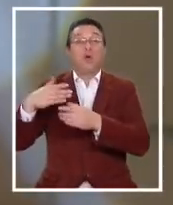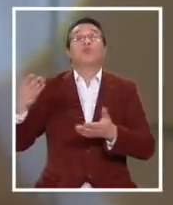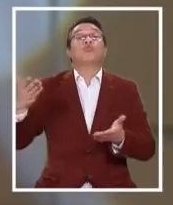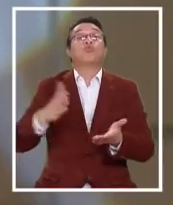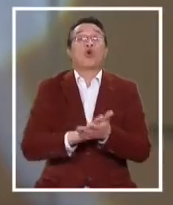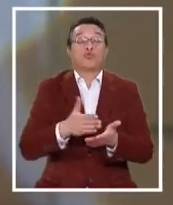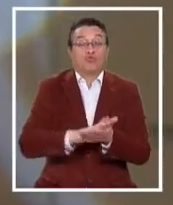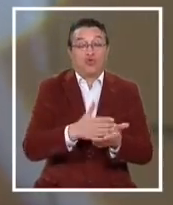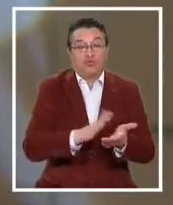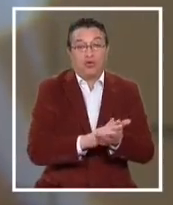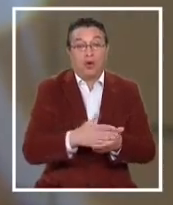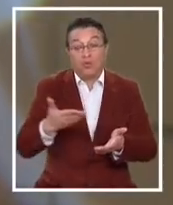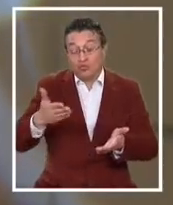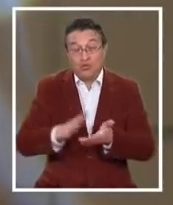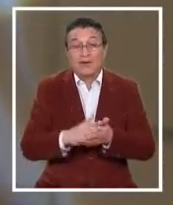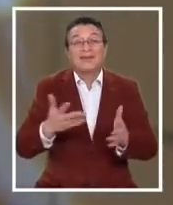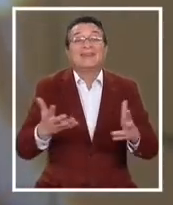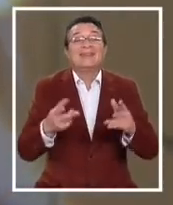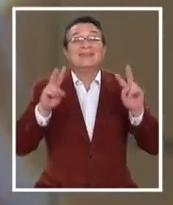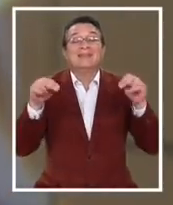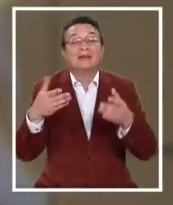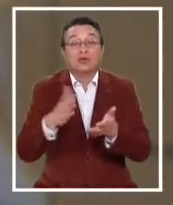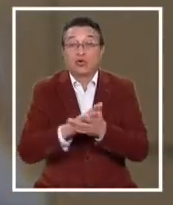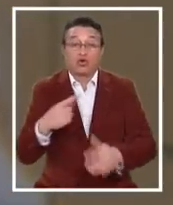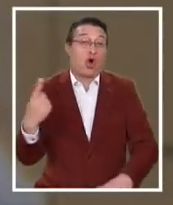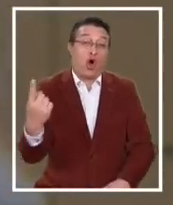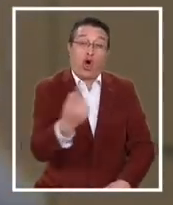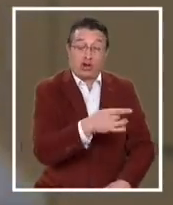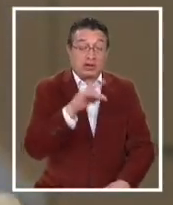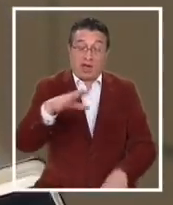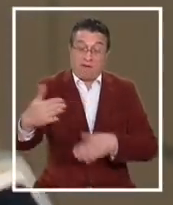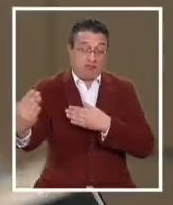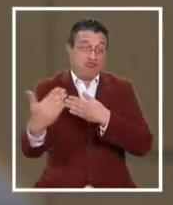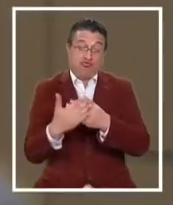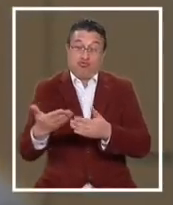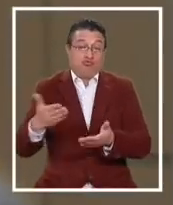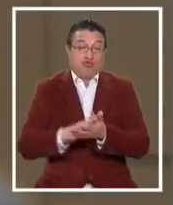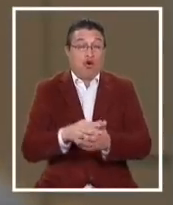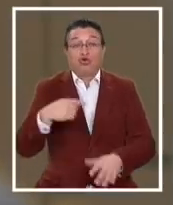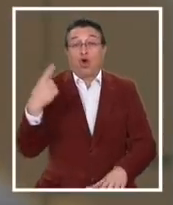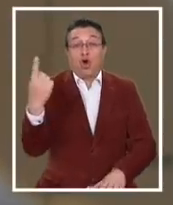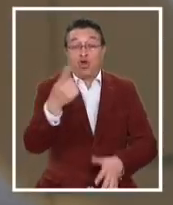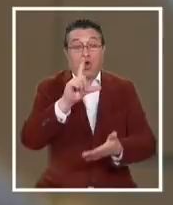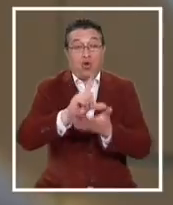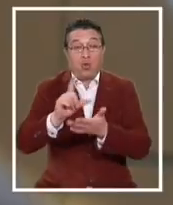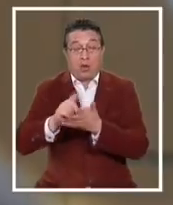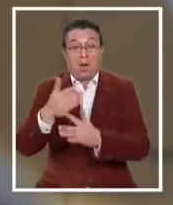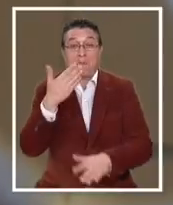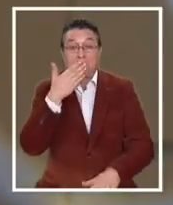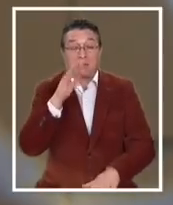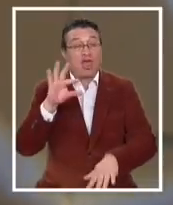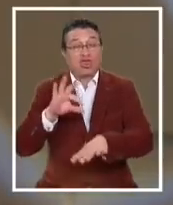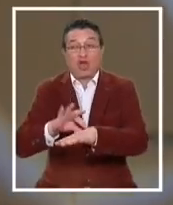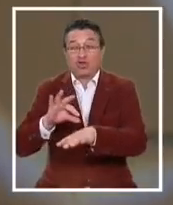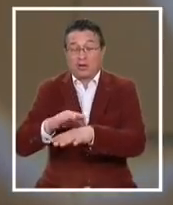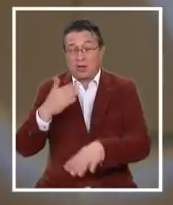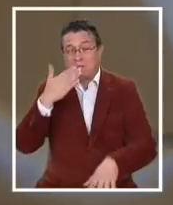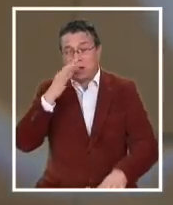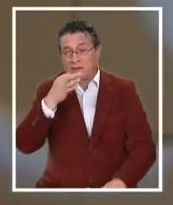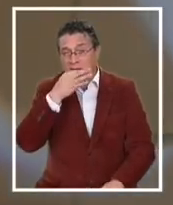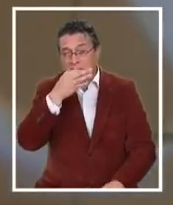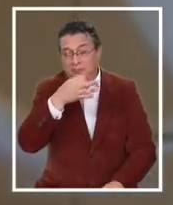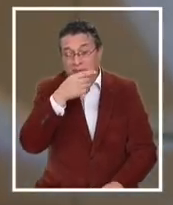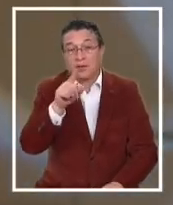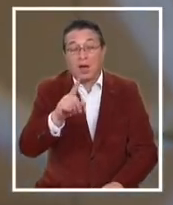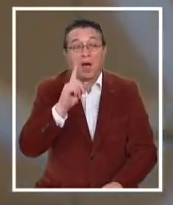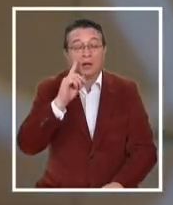muerte. La muerte en el sentido de que todos la compartimos. Y en todos los lugares, lo decía el doctor Glenn Hernández, si mal no recuerdo, hay